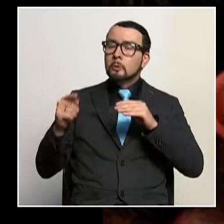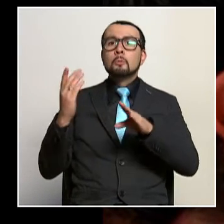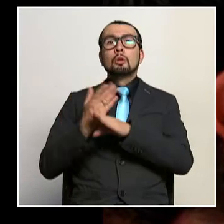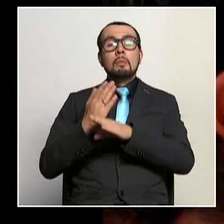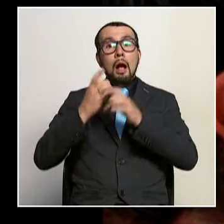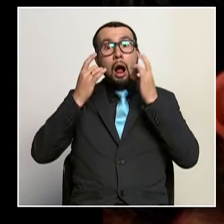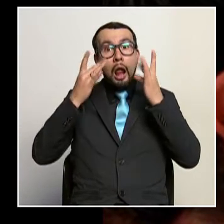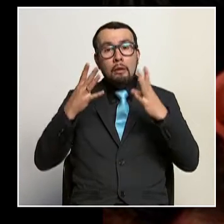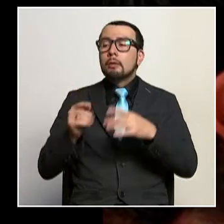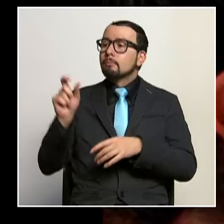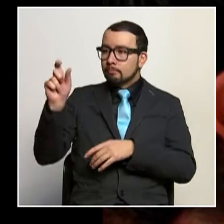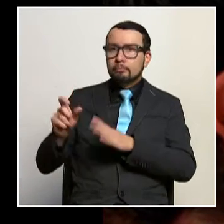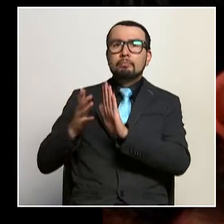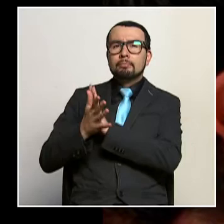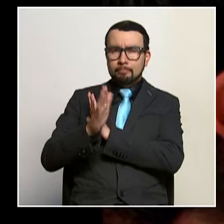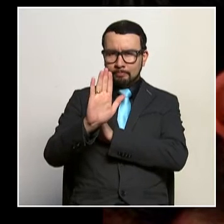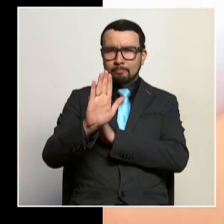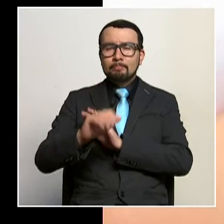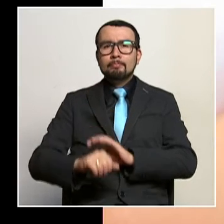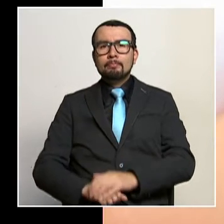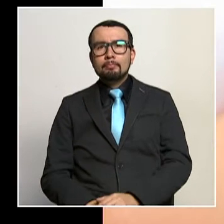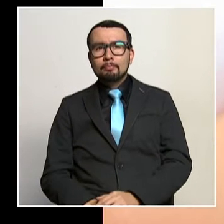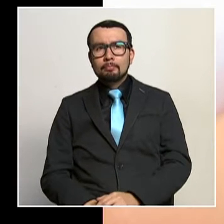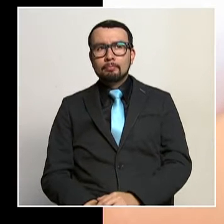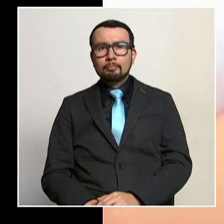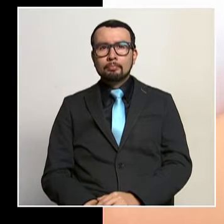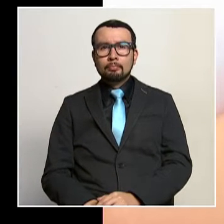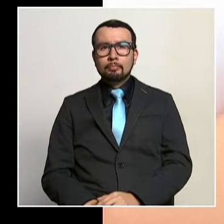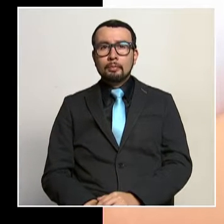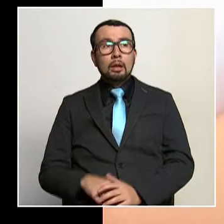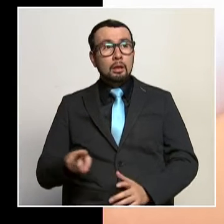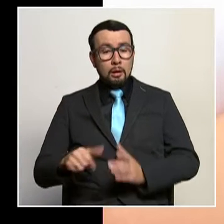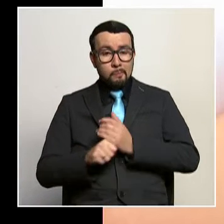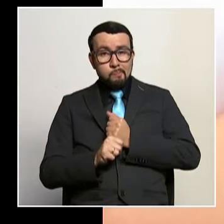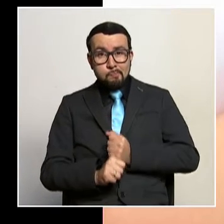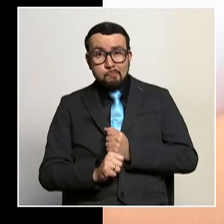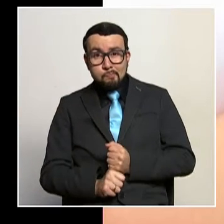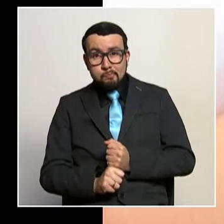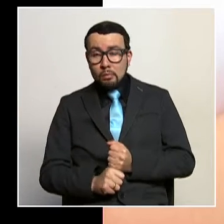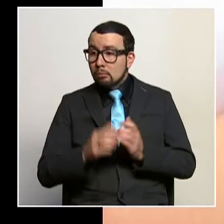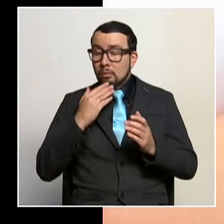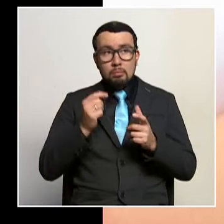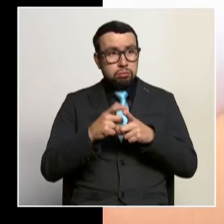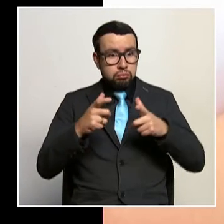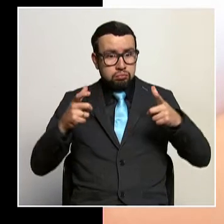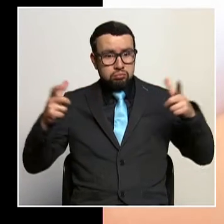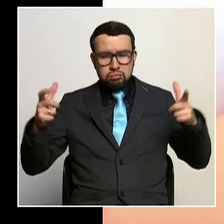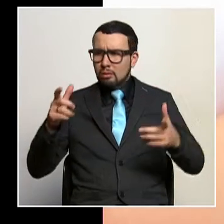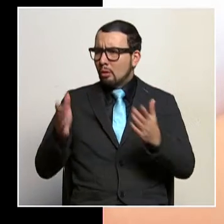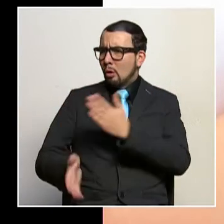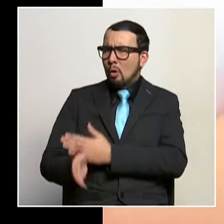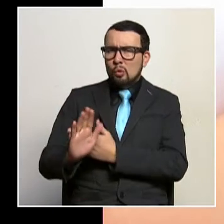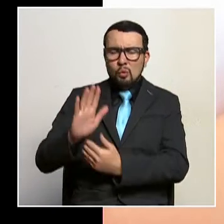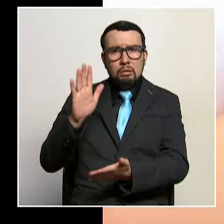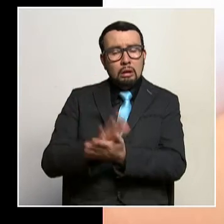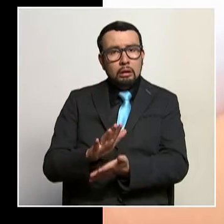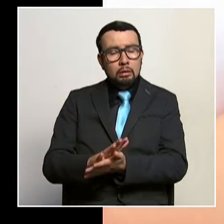gravísimo que acaba de mencionar el doctor Alonso Cárdenas, el estreñimiento. Es increíble que sigamos manejando pacientes y ni